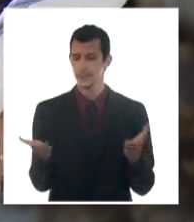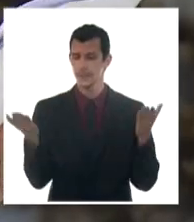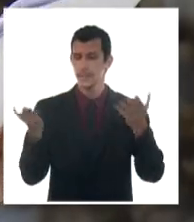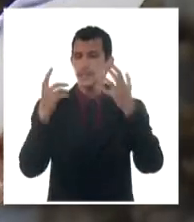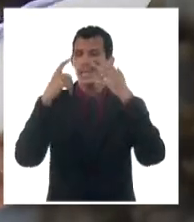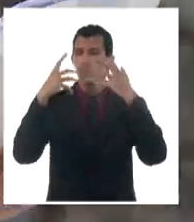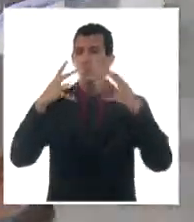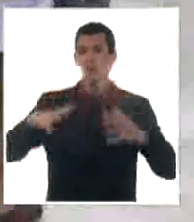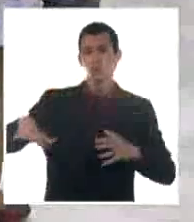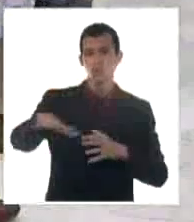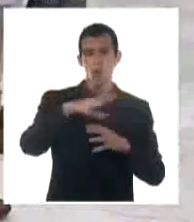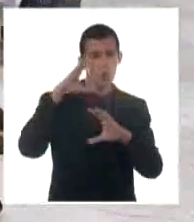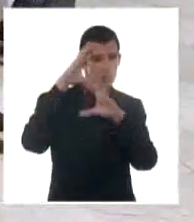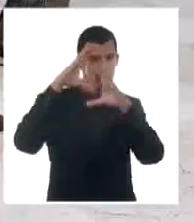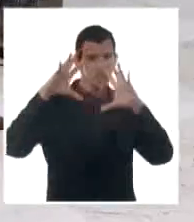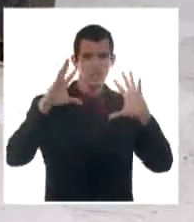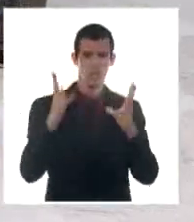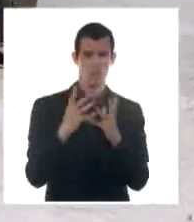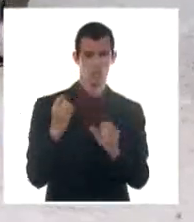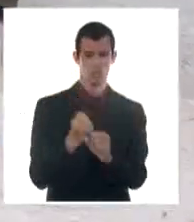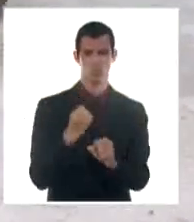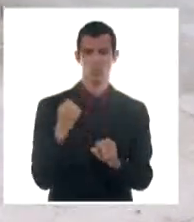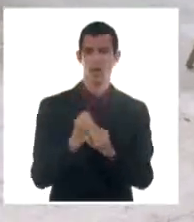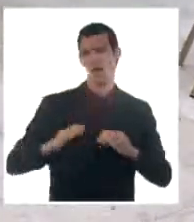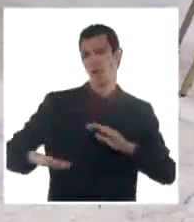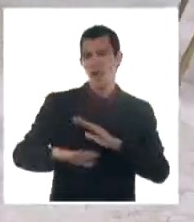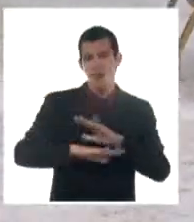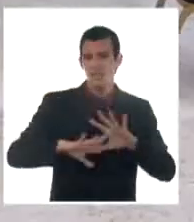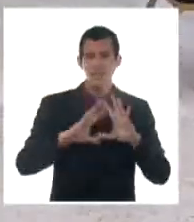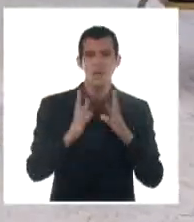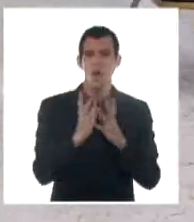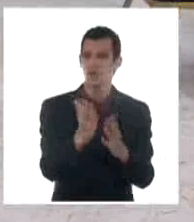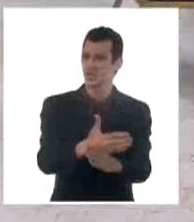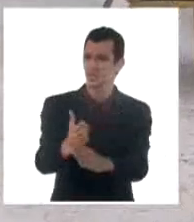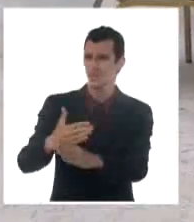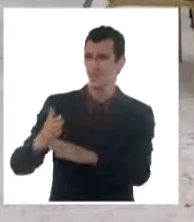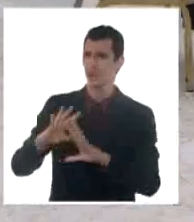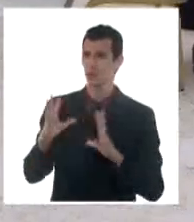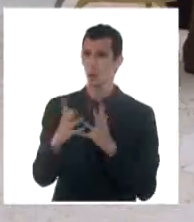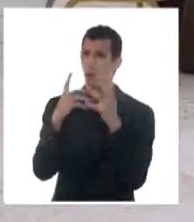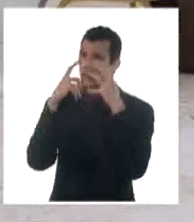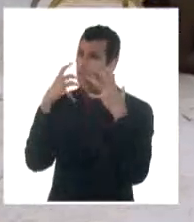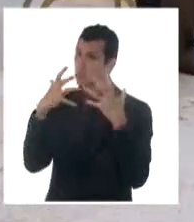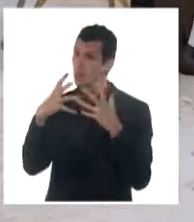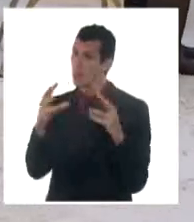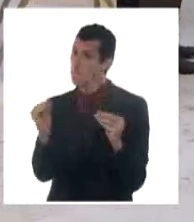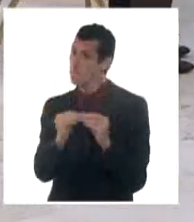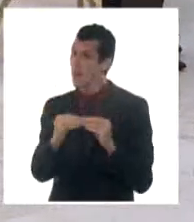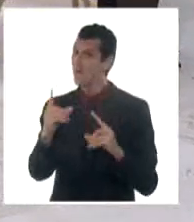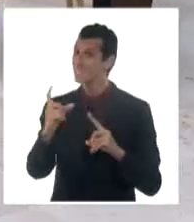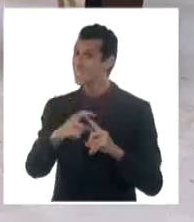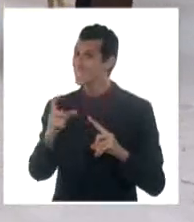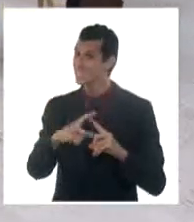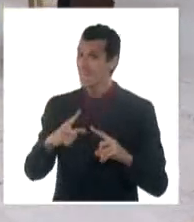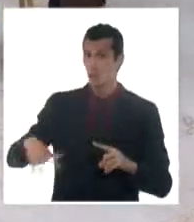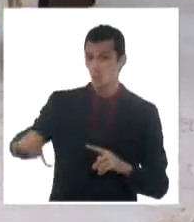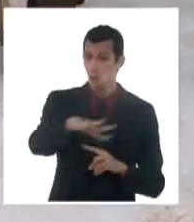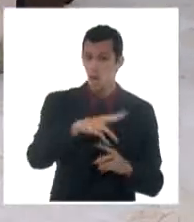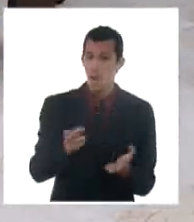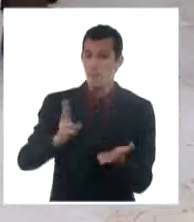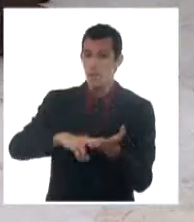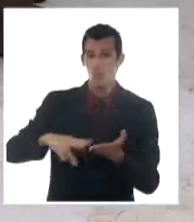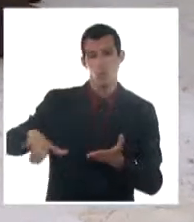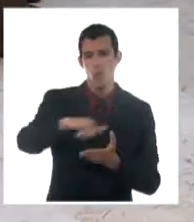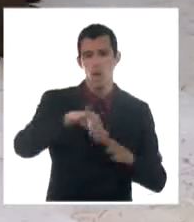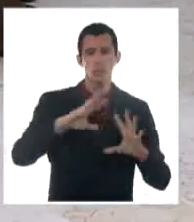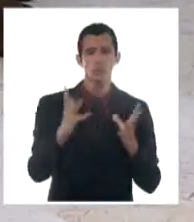actuales circunstancias. La patria requiere del trabajo abnegado y consciente de su clase obrera junto a los campesinos y